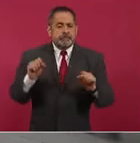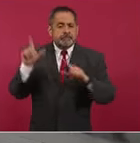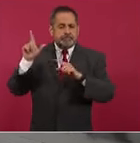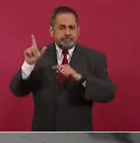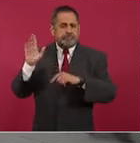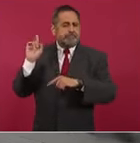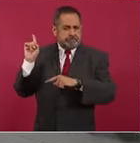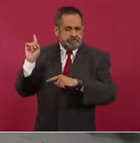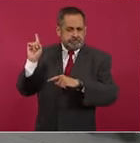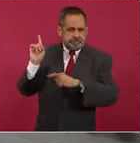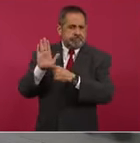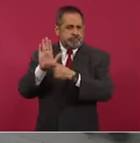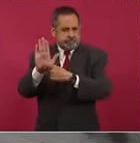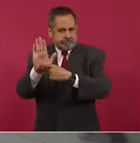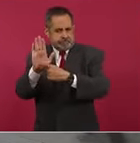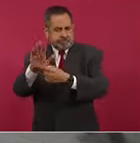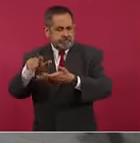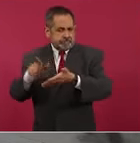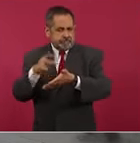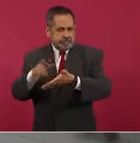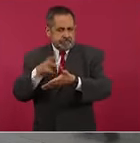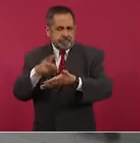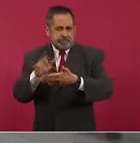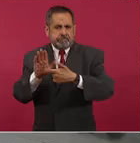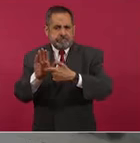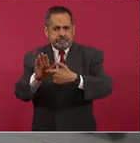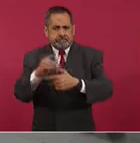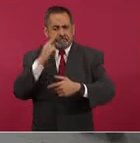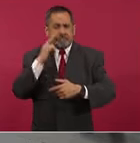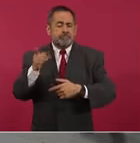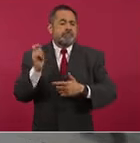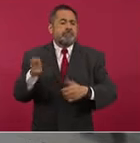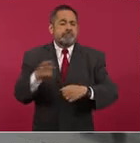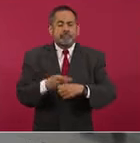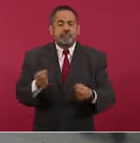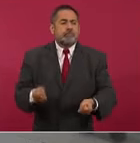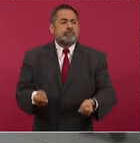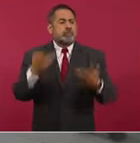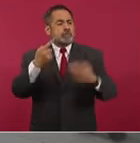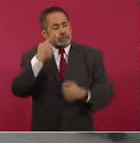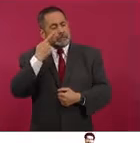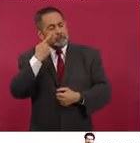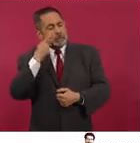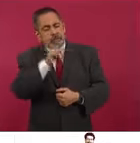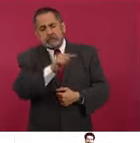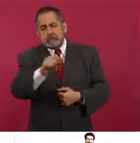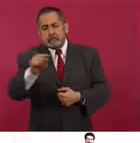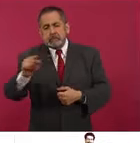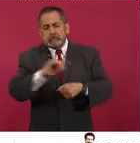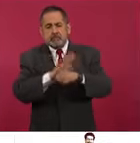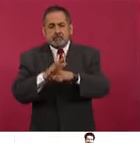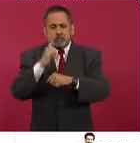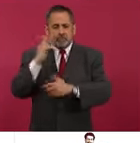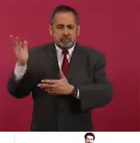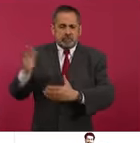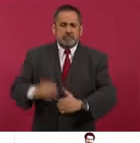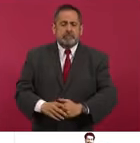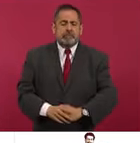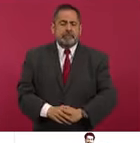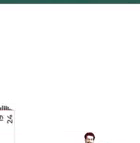estado presentando periódicamente. Lo que representa es la ocurrencia de COVID-19 en